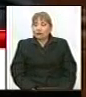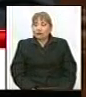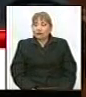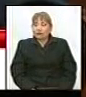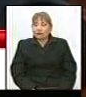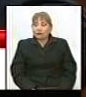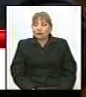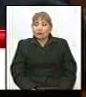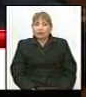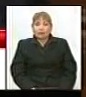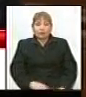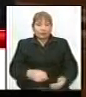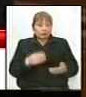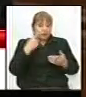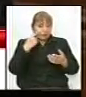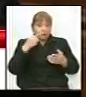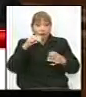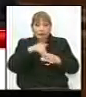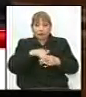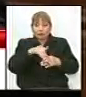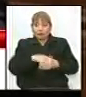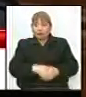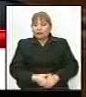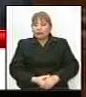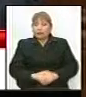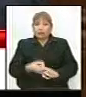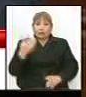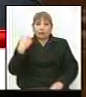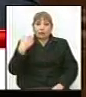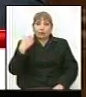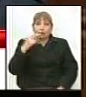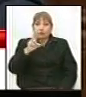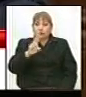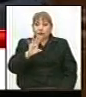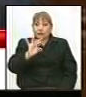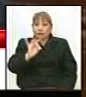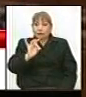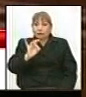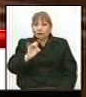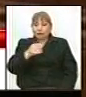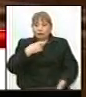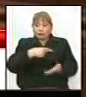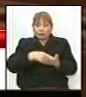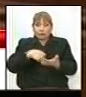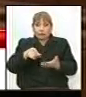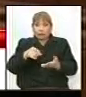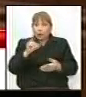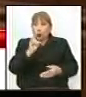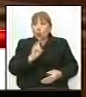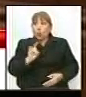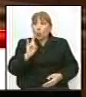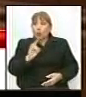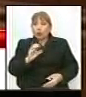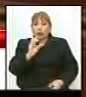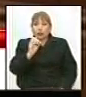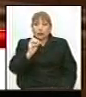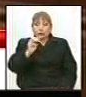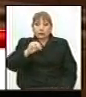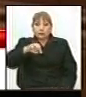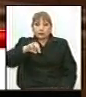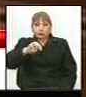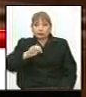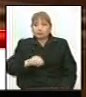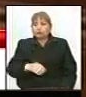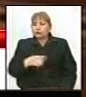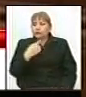el Jurado Nacional de Elecciones, el pasado 28, le ha remitido con carácter de urgencia a la OMPE